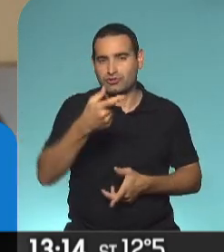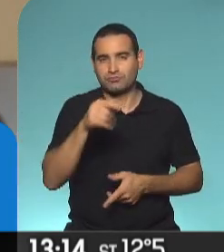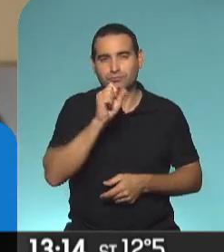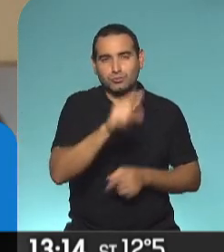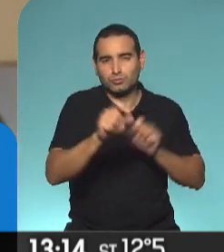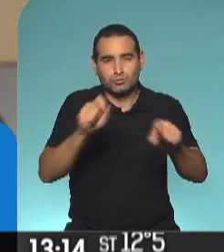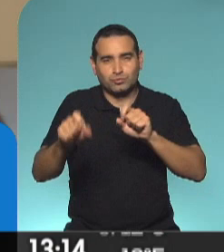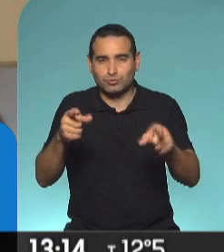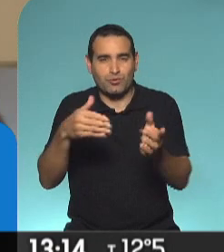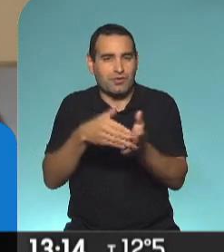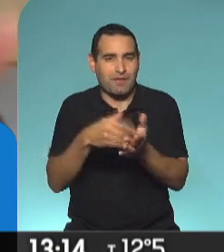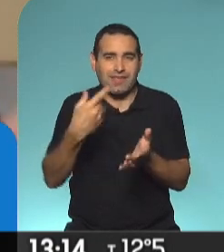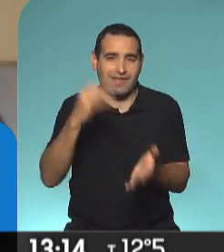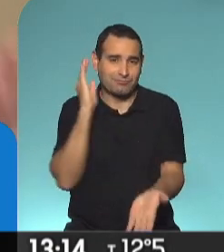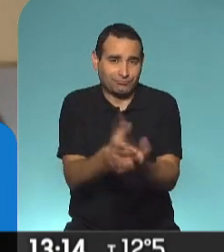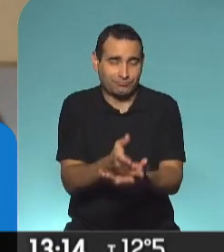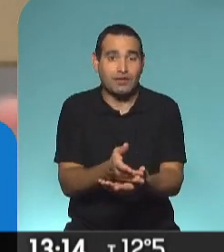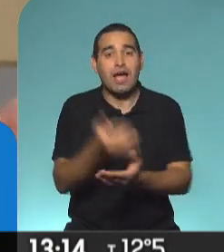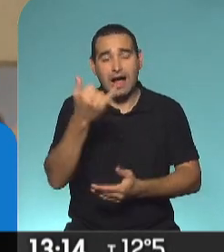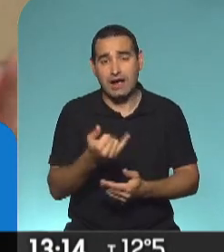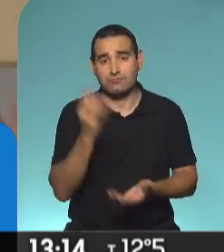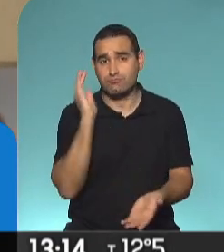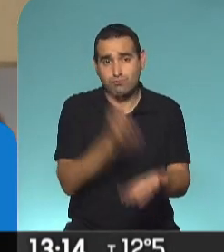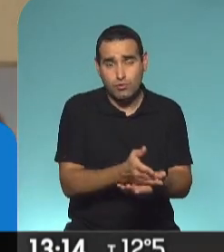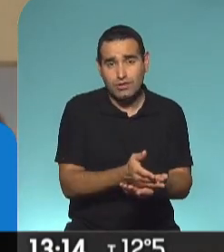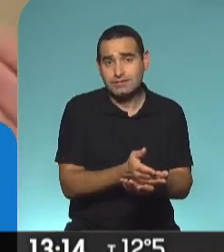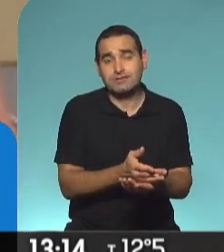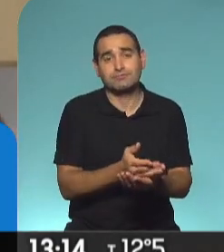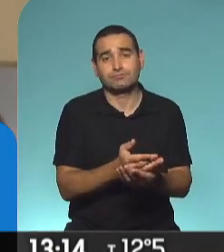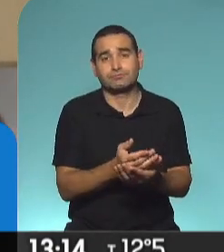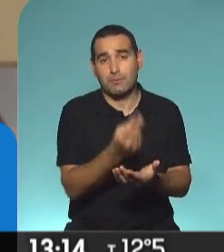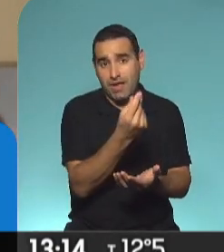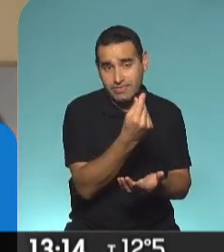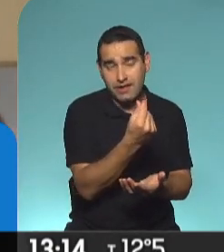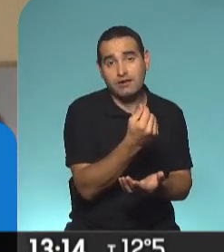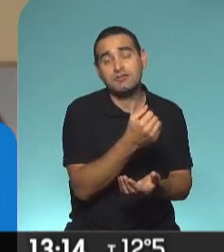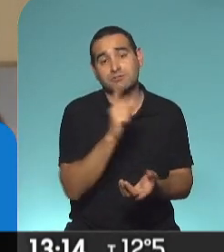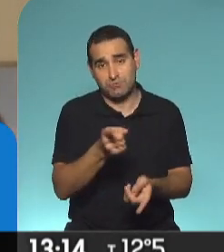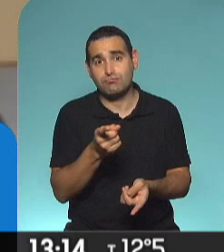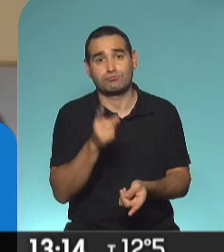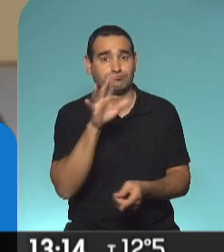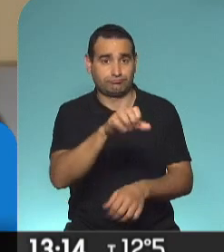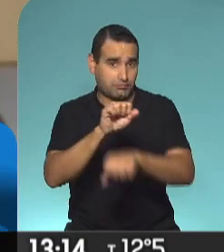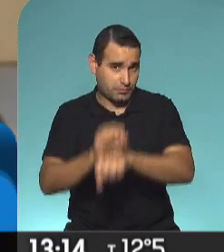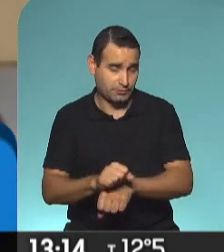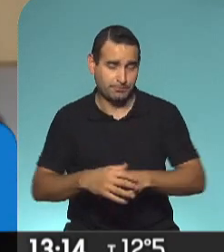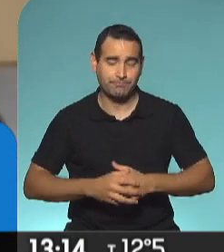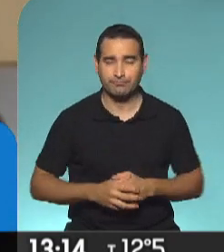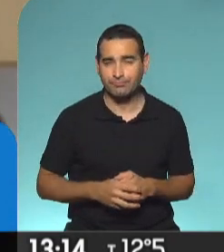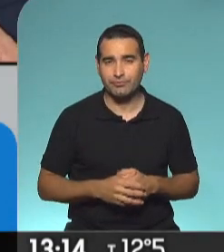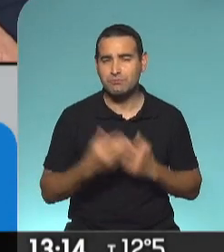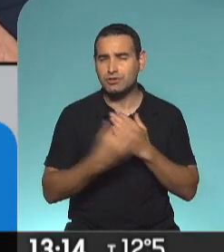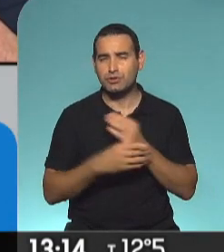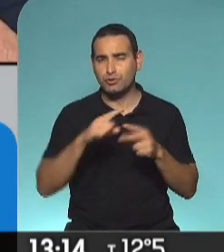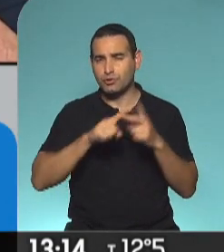definitiva deben aplicar las sanciones que reitero hay multas desde el país desde multas económicas hasta sanciones penales con detención ministro